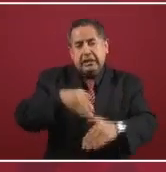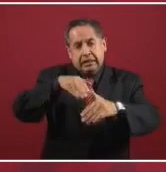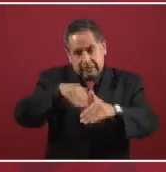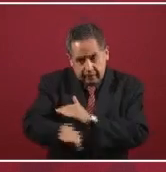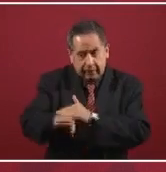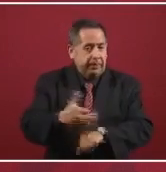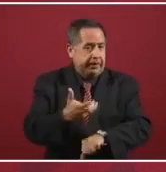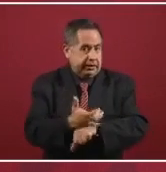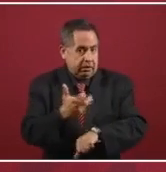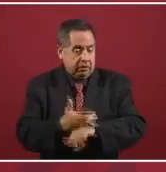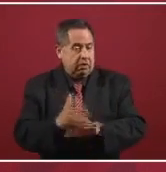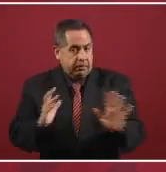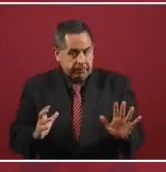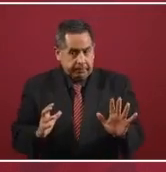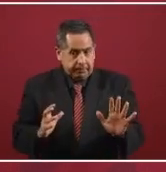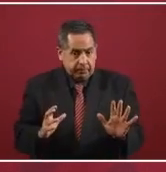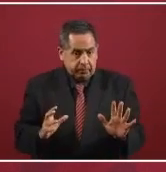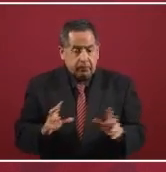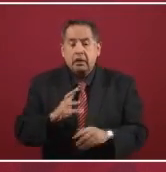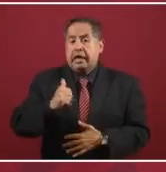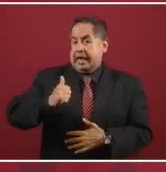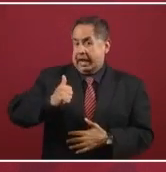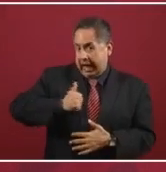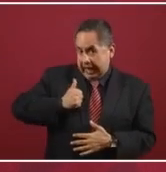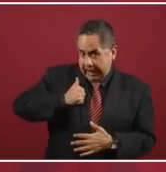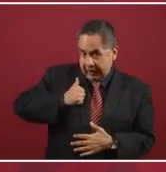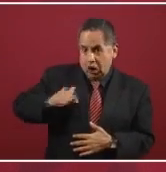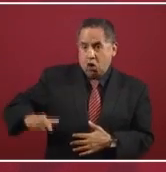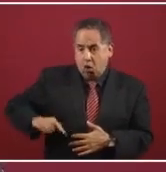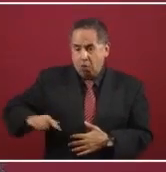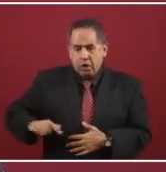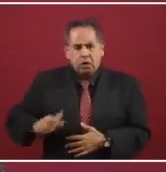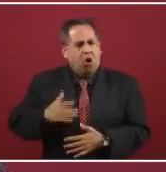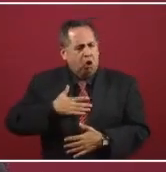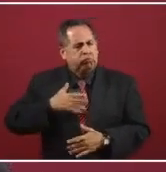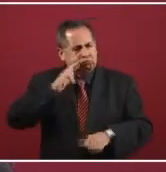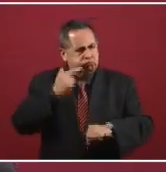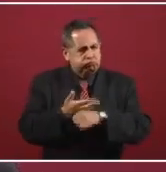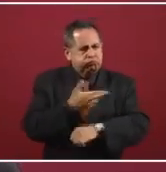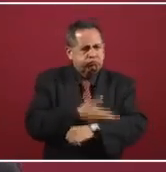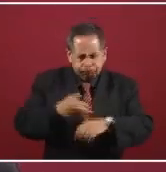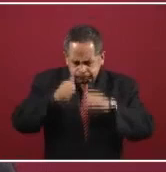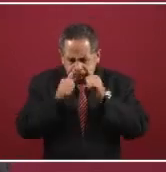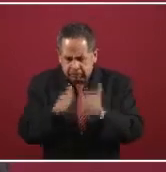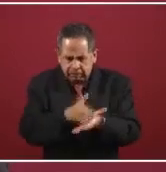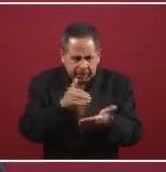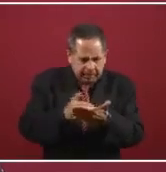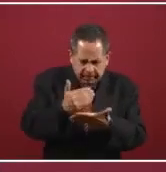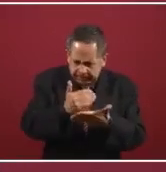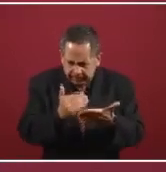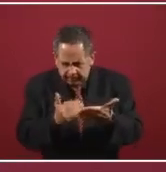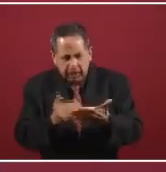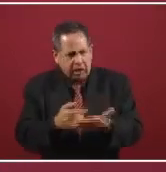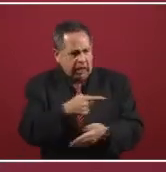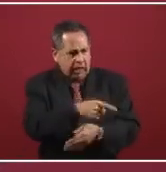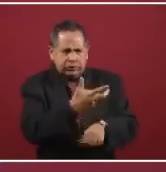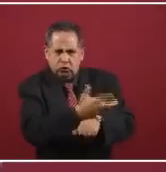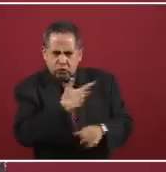el trámite. El gobierno canadiense se compromete y se corresponsabiliza de apoyar al